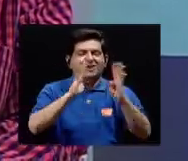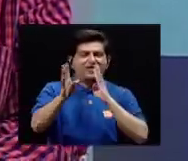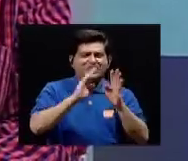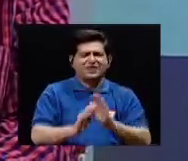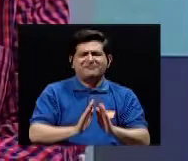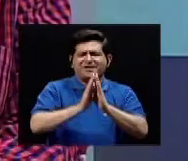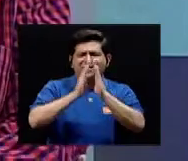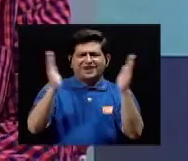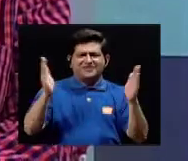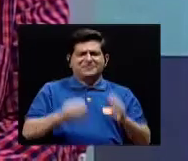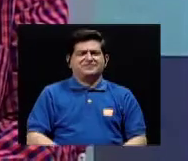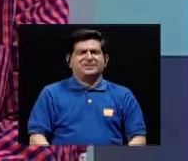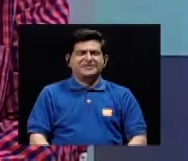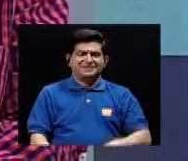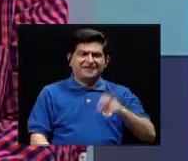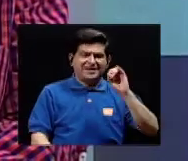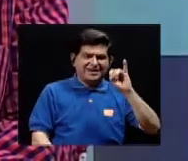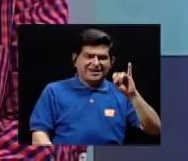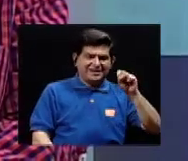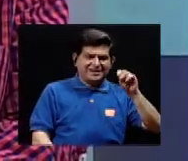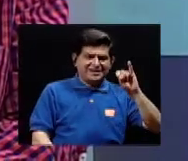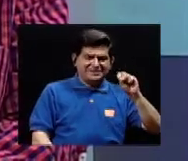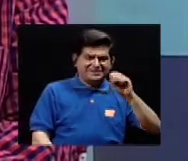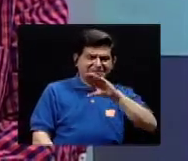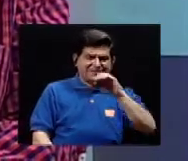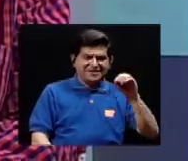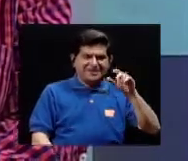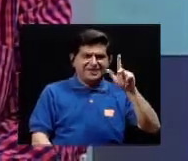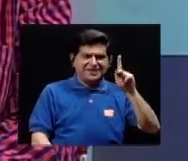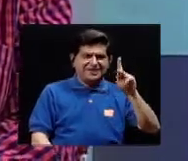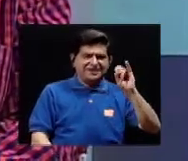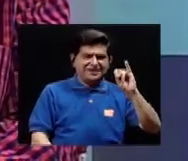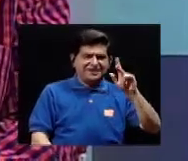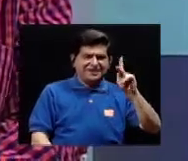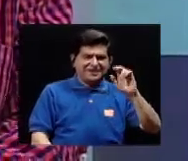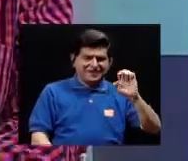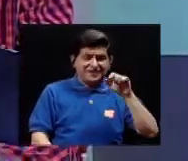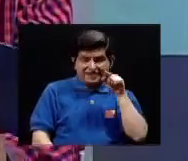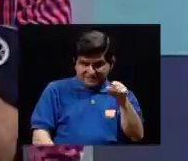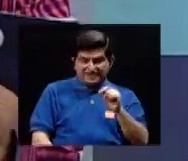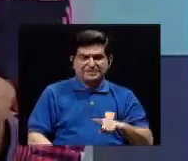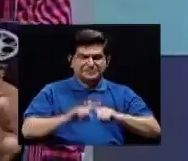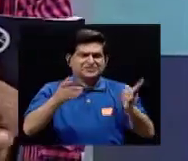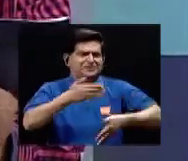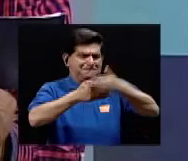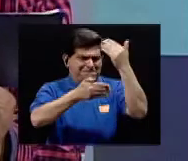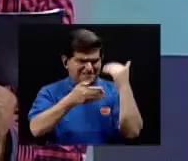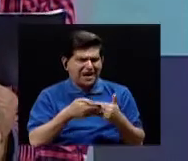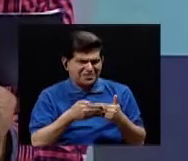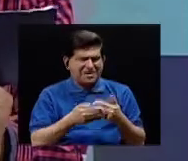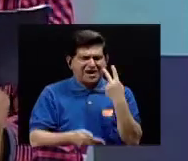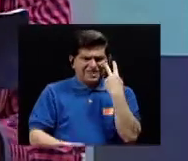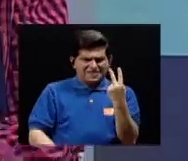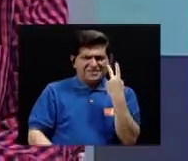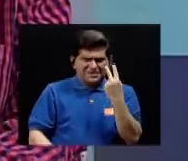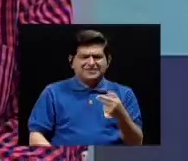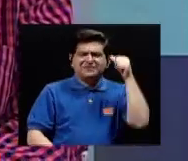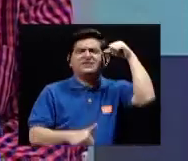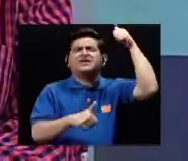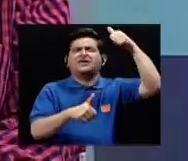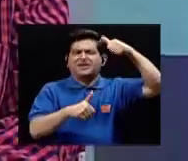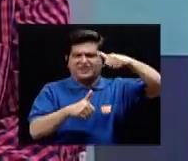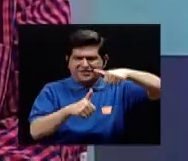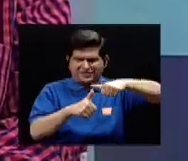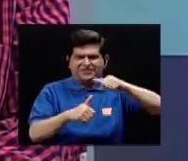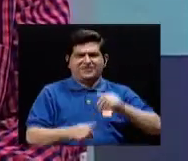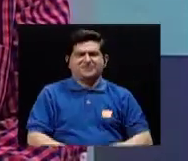a conversar ampliamente con Isis y con Quique sobre... esto, pero antes de ver,